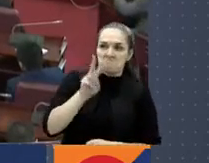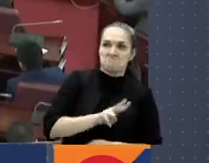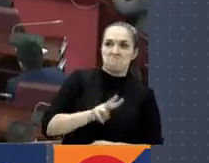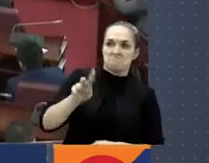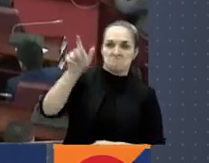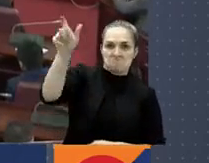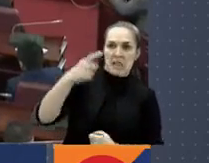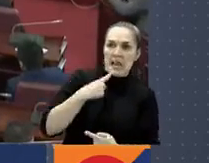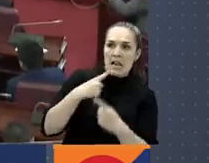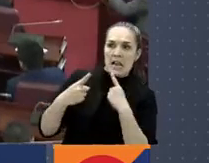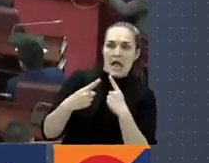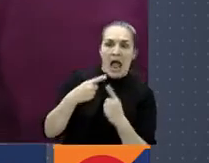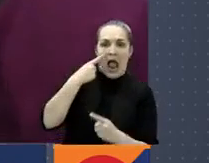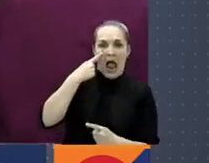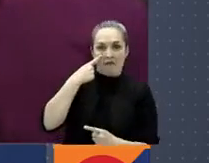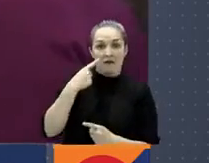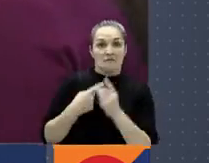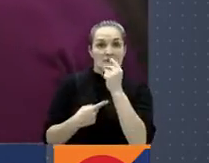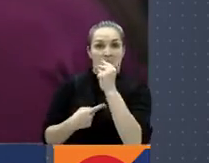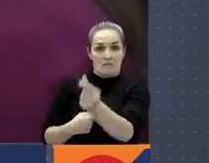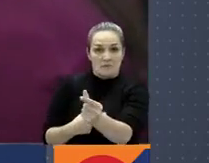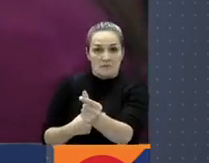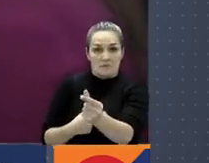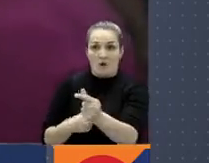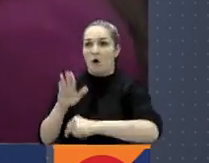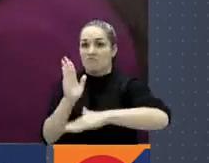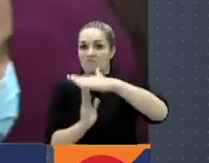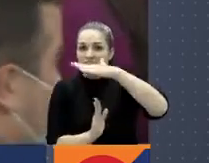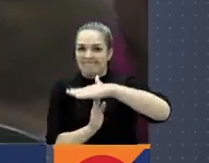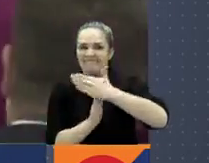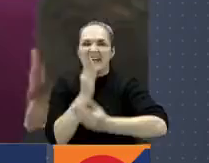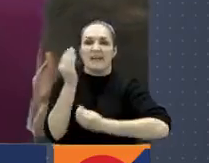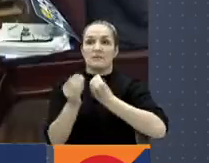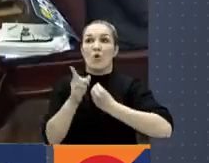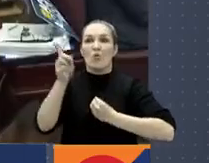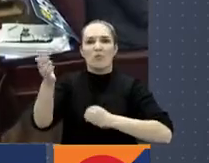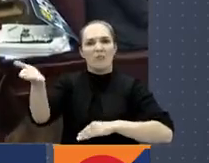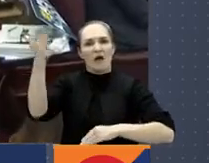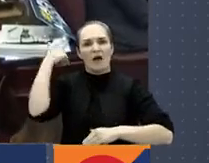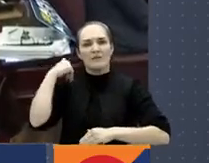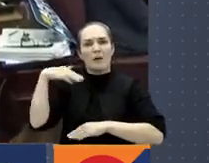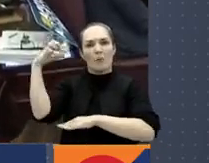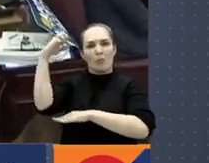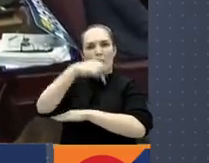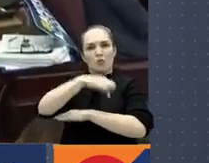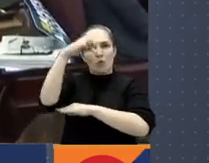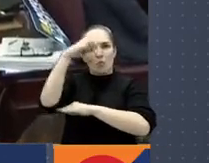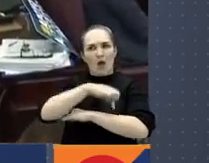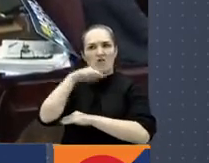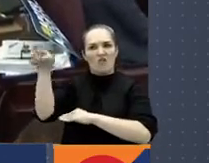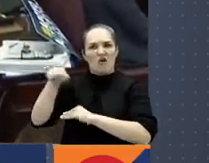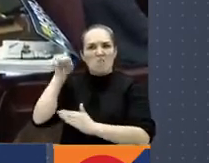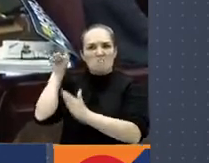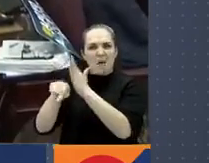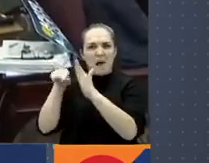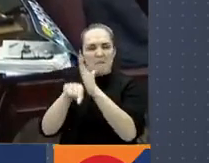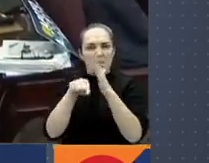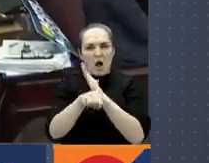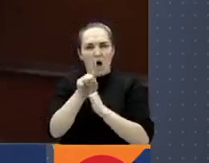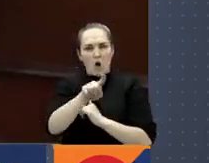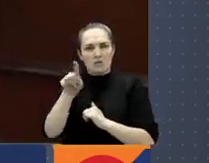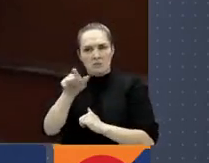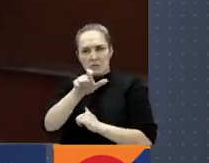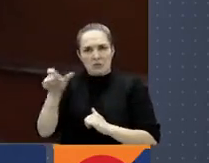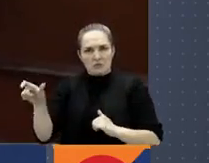ministro de defensa diego molano por la operación militar ejecutada en la vereda alto remanso en puerto leguízamo putumayo donde murieron 11 personas es